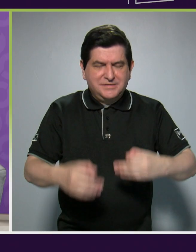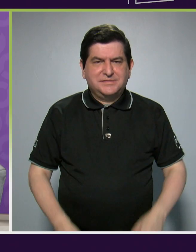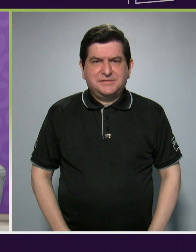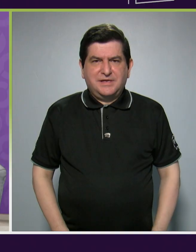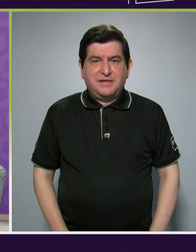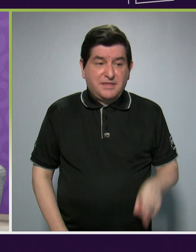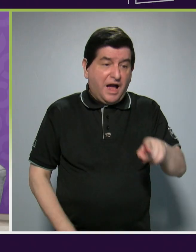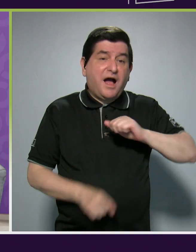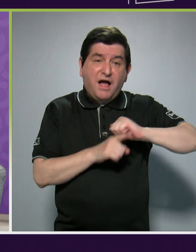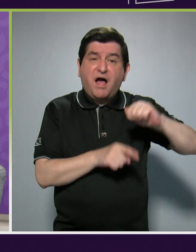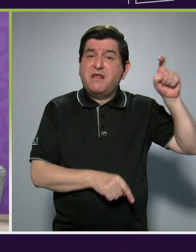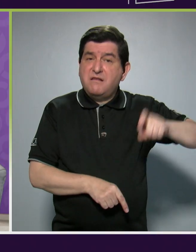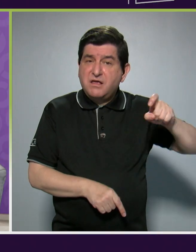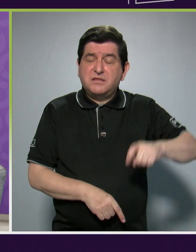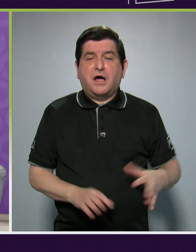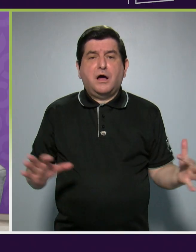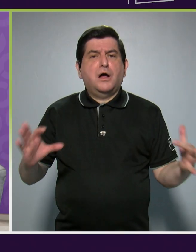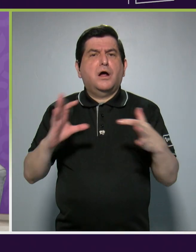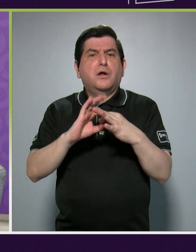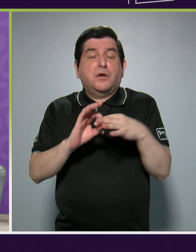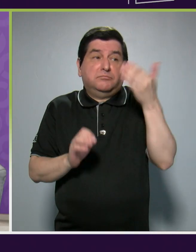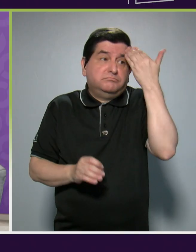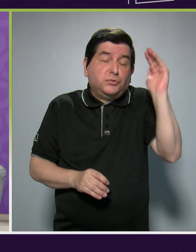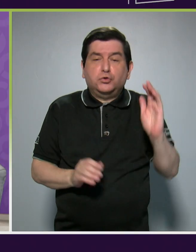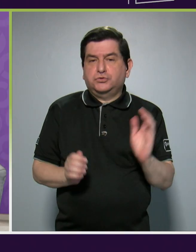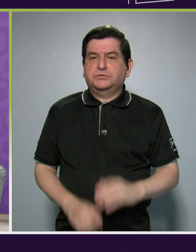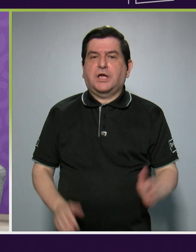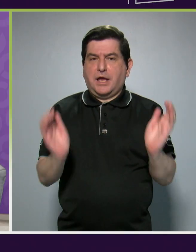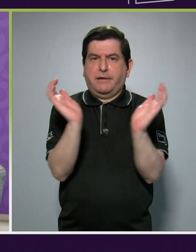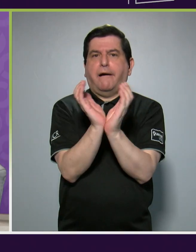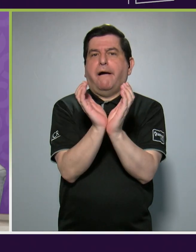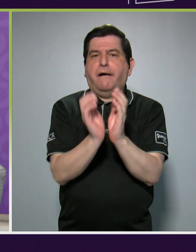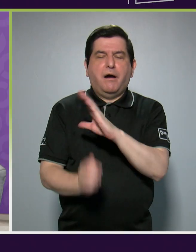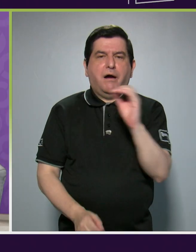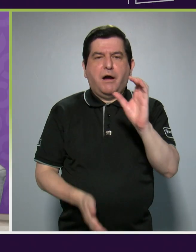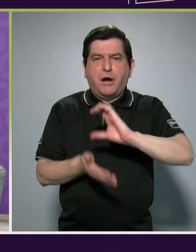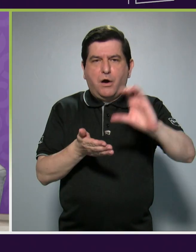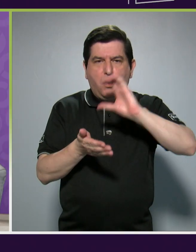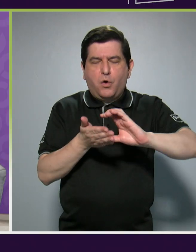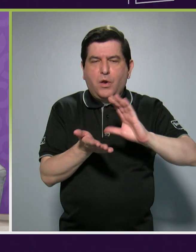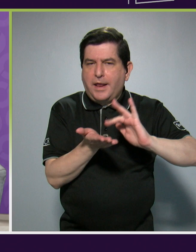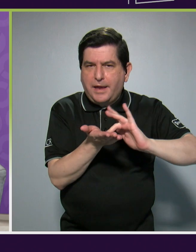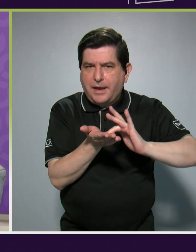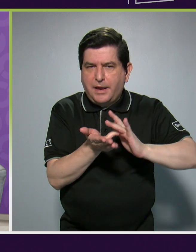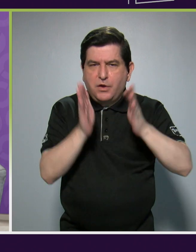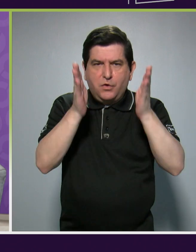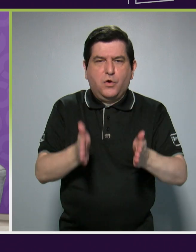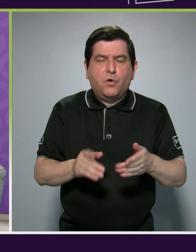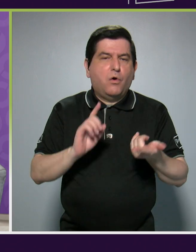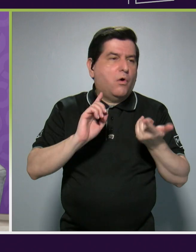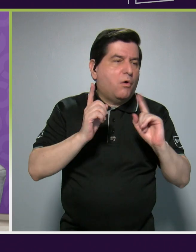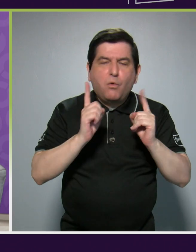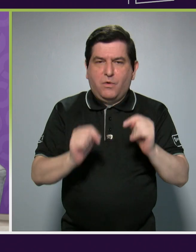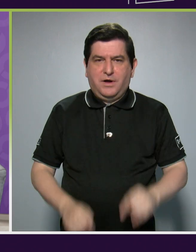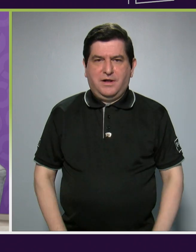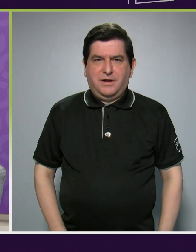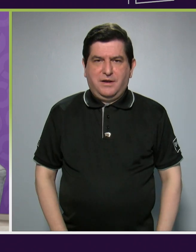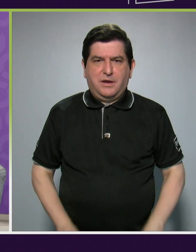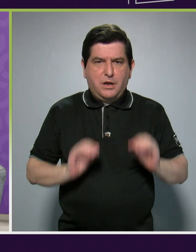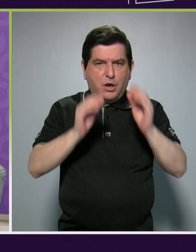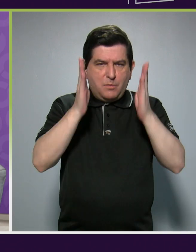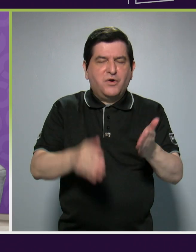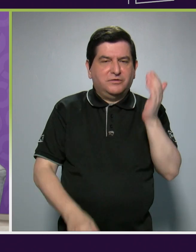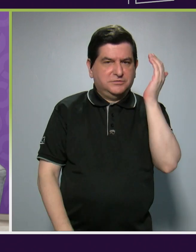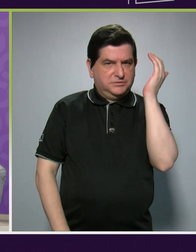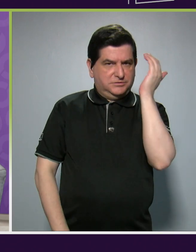proceso de capacitación, en coordinación, no sé, con la caja, con el colegio de farmacéuticos, con quién, ¿verdad? Para que los docentes se